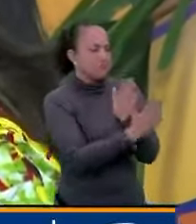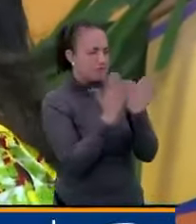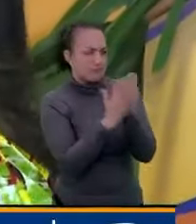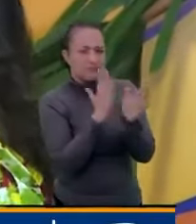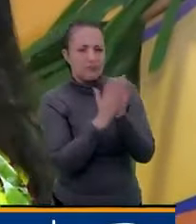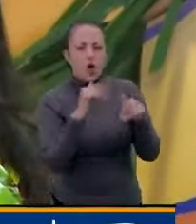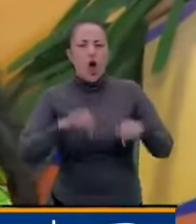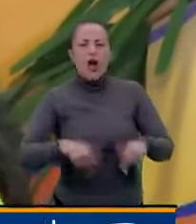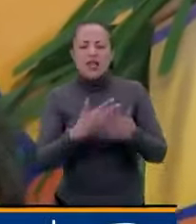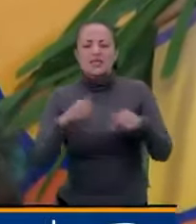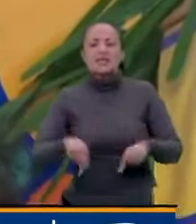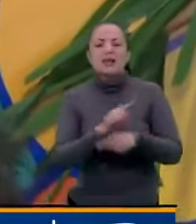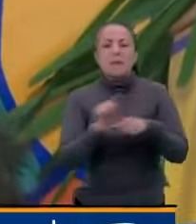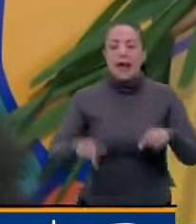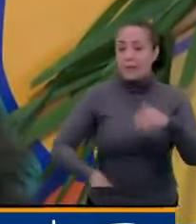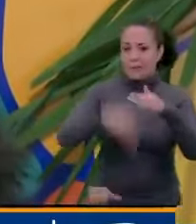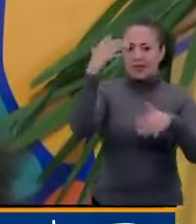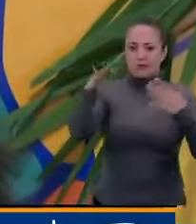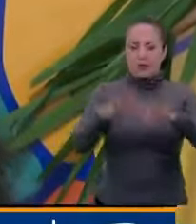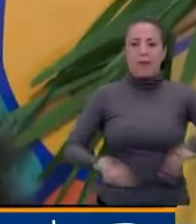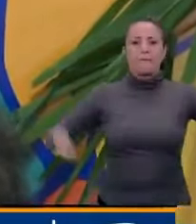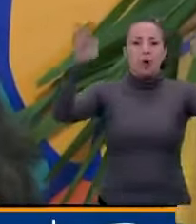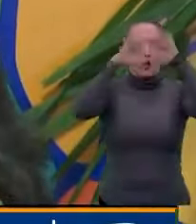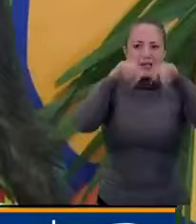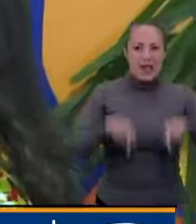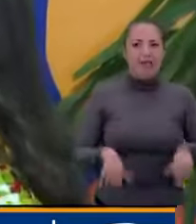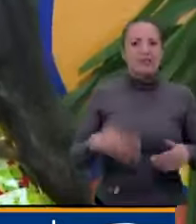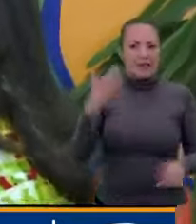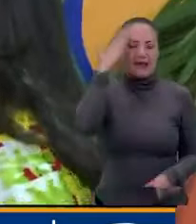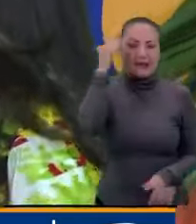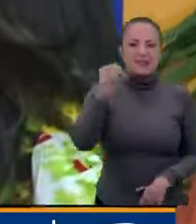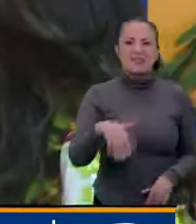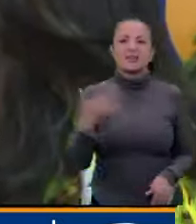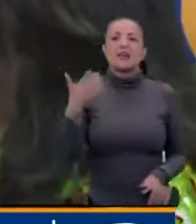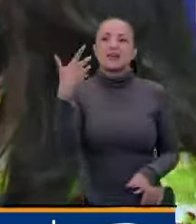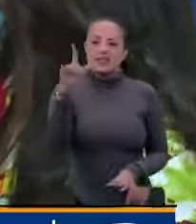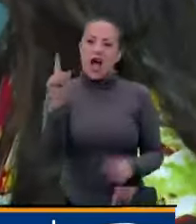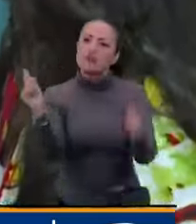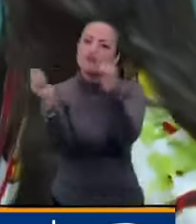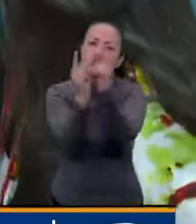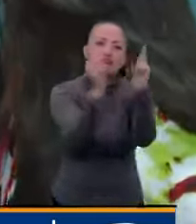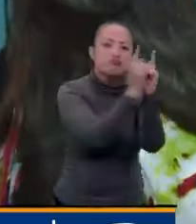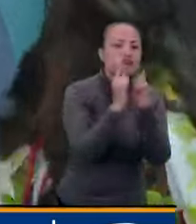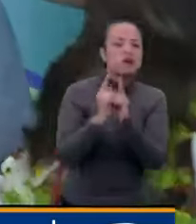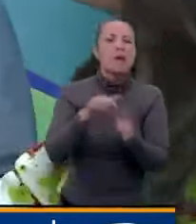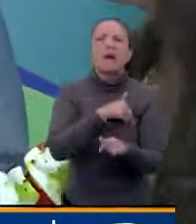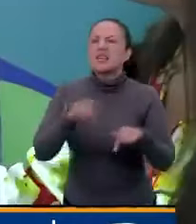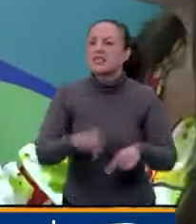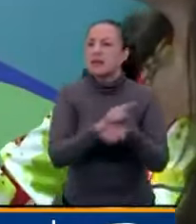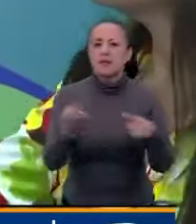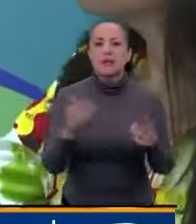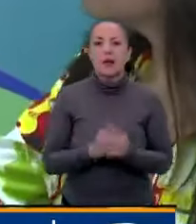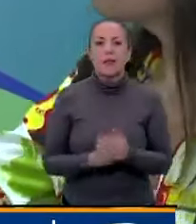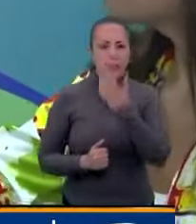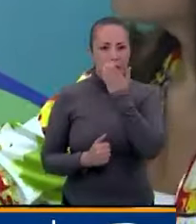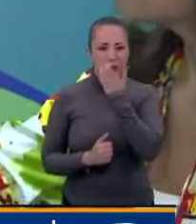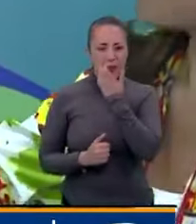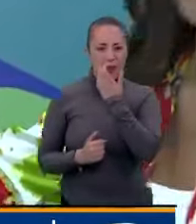esta semana crucial que empieza en la COP. Ya lo vemos incluso con pares, ministros de otros países. ¿Qué se espera esta semana? Pues mi querido